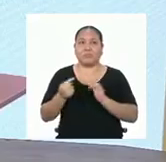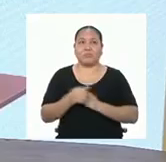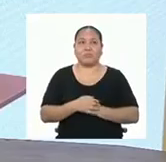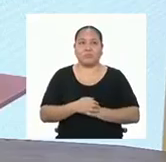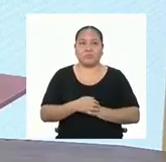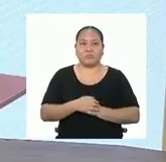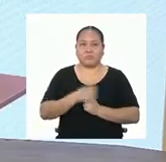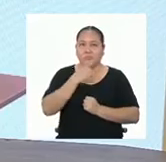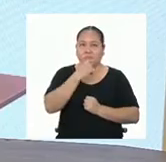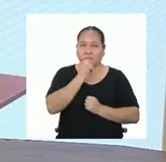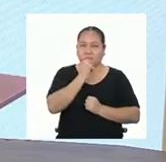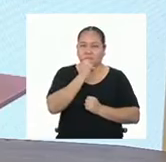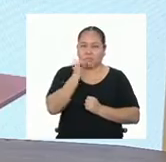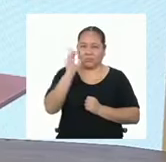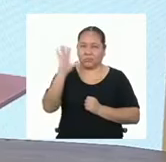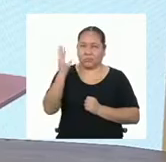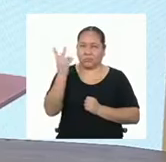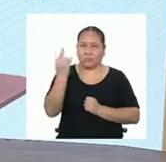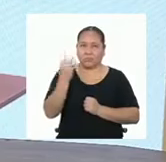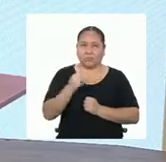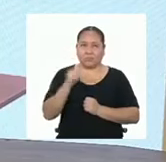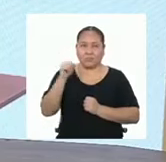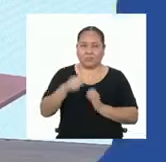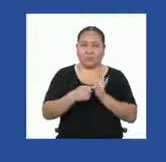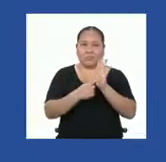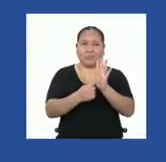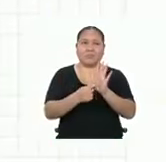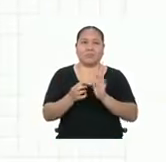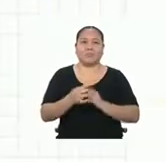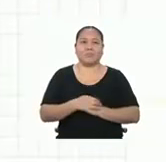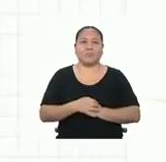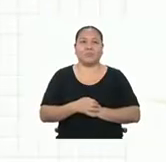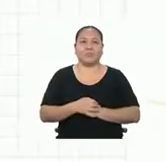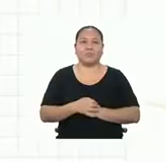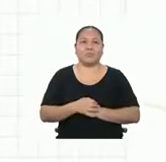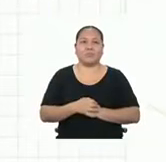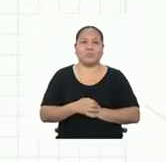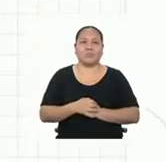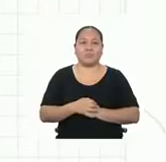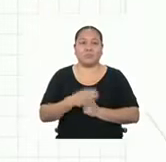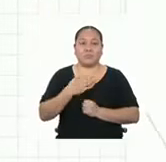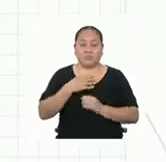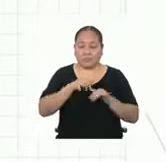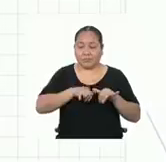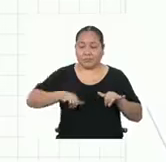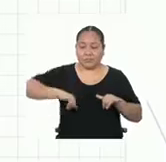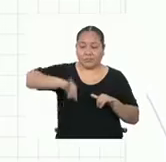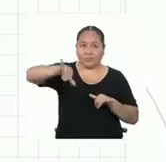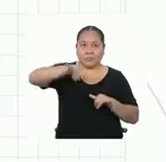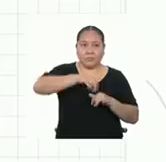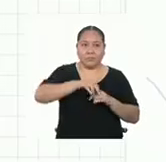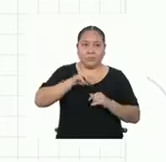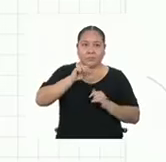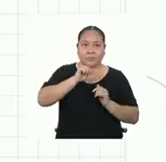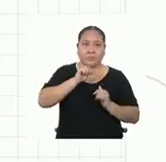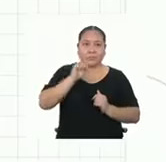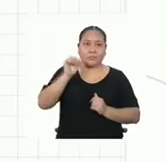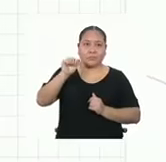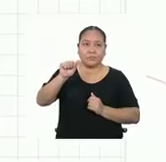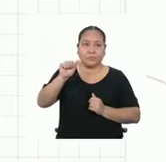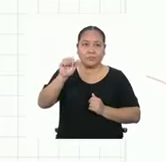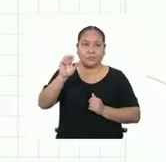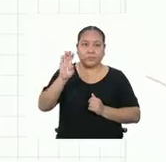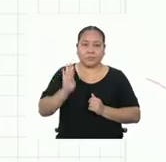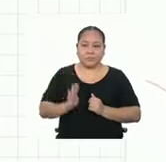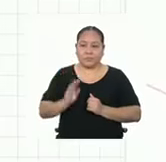A ver, un ratito ¡Aquí están! Las medidas del segmento AB y